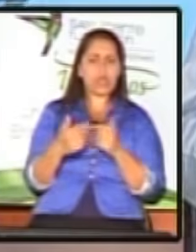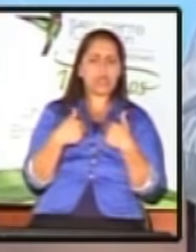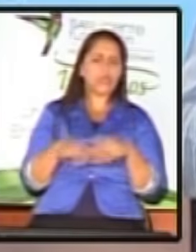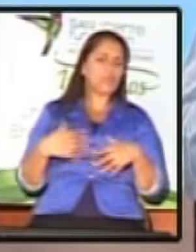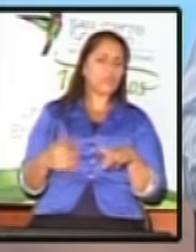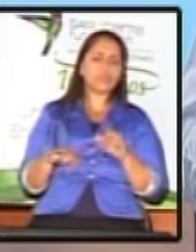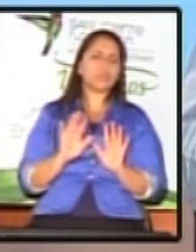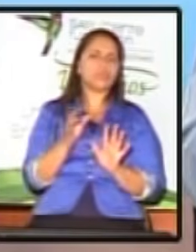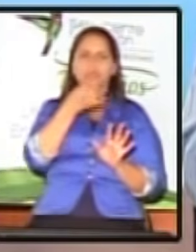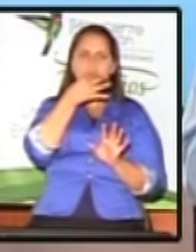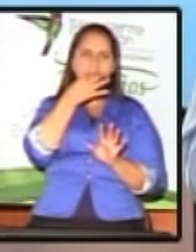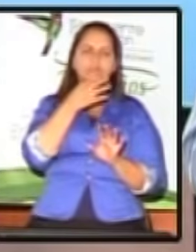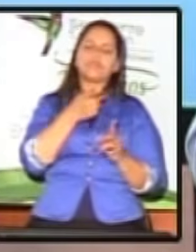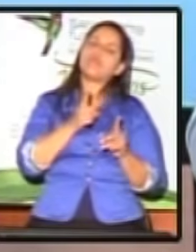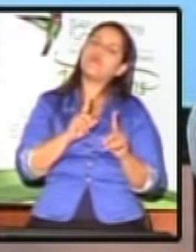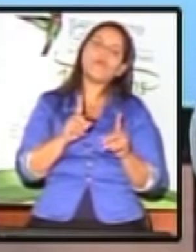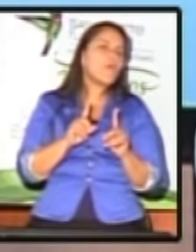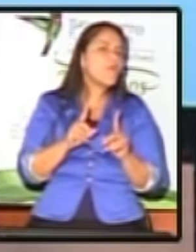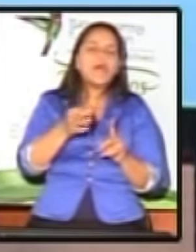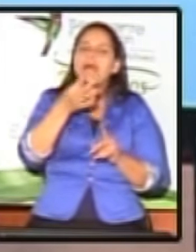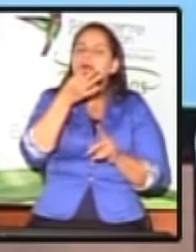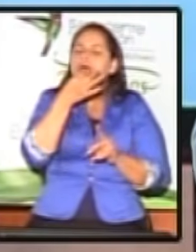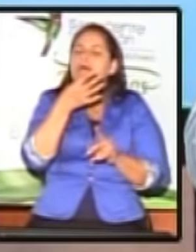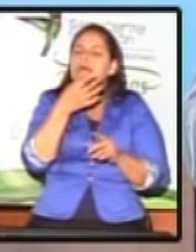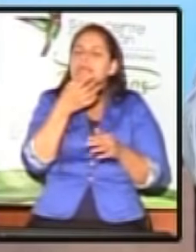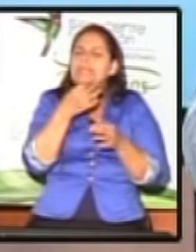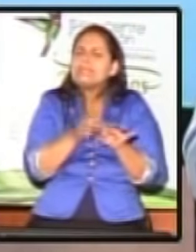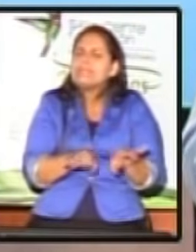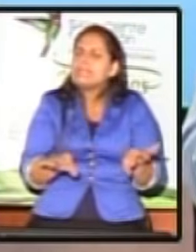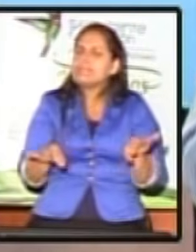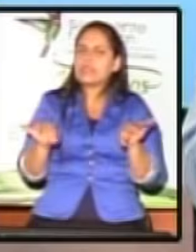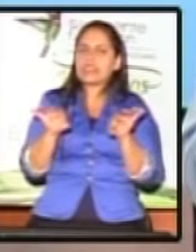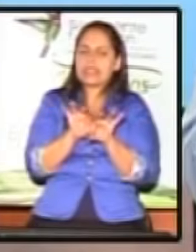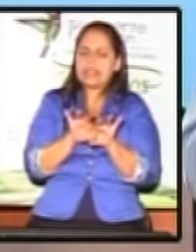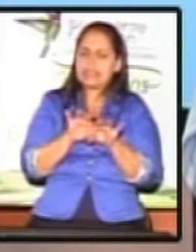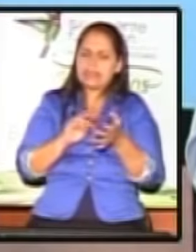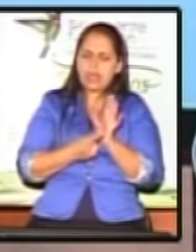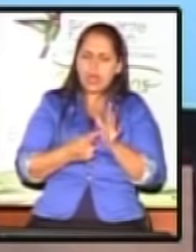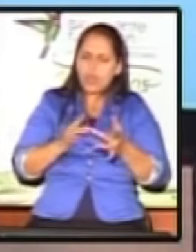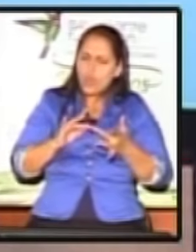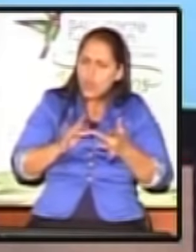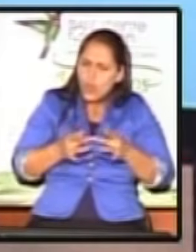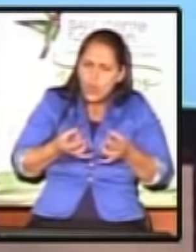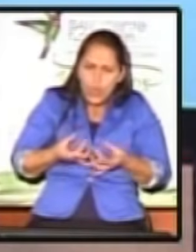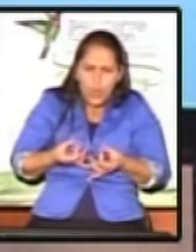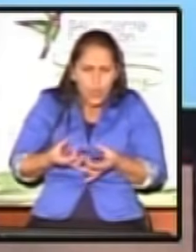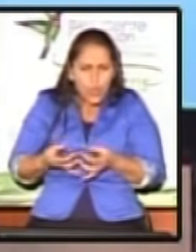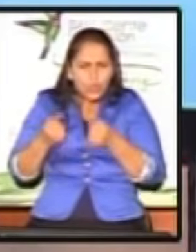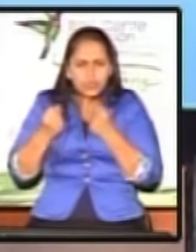eutanasia. Y el uso de este medicamento tiene un objetivo: mitigar el sufrimiento a través del control del